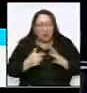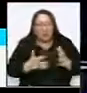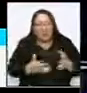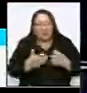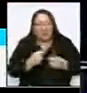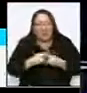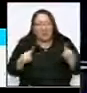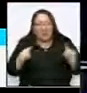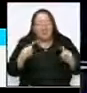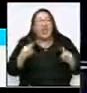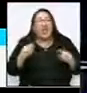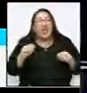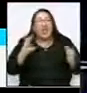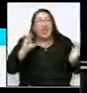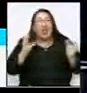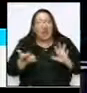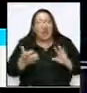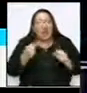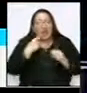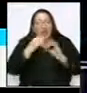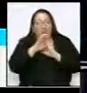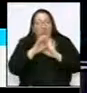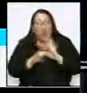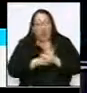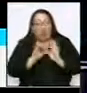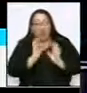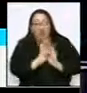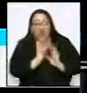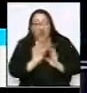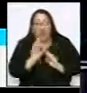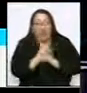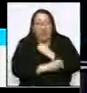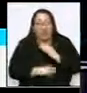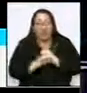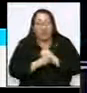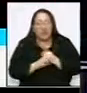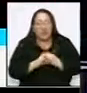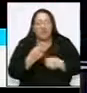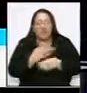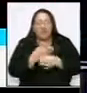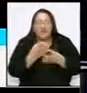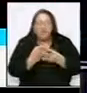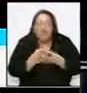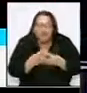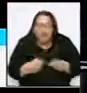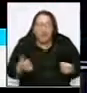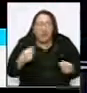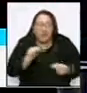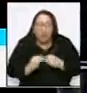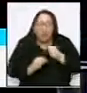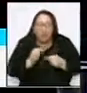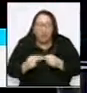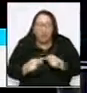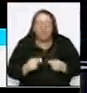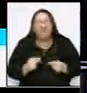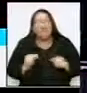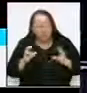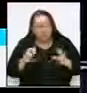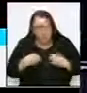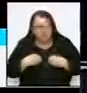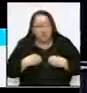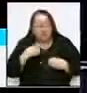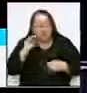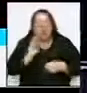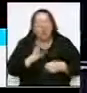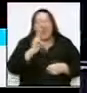se puede promulgar la Constitución de Bonn, y en forma tímida es que construye su